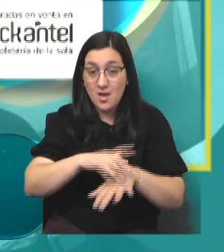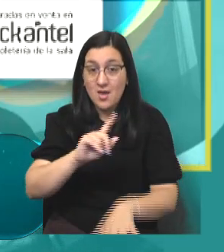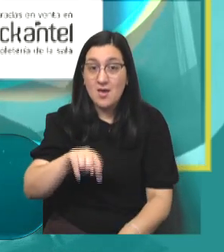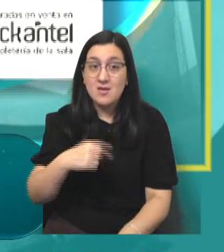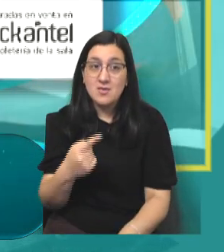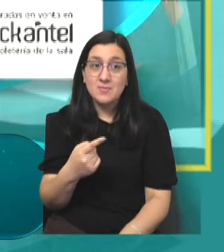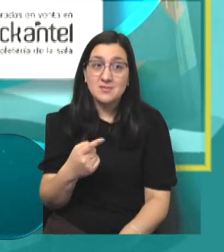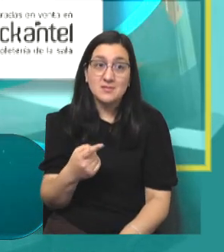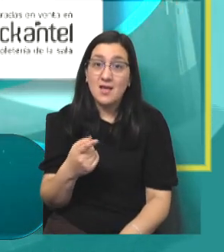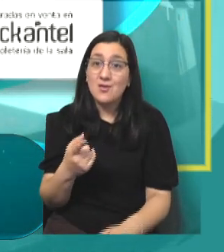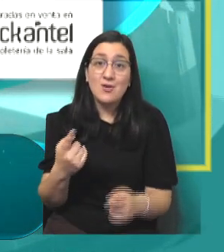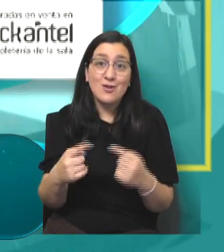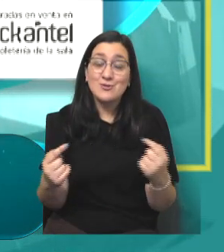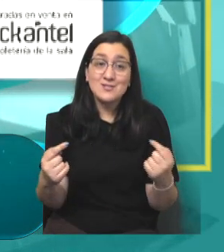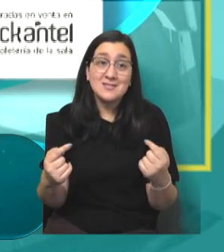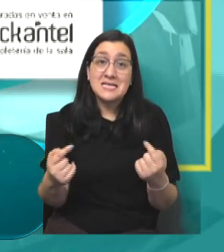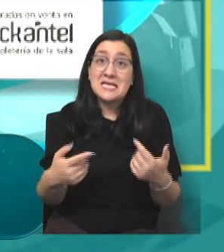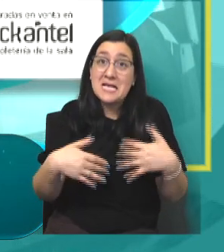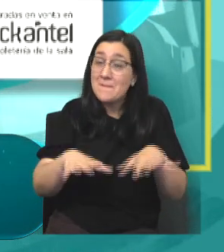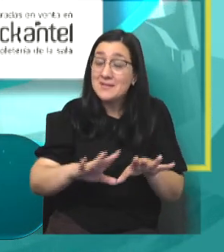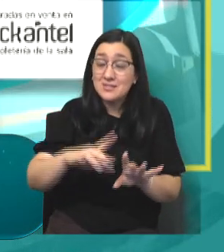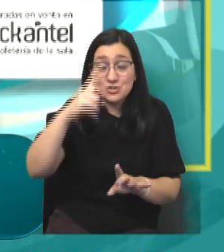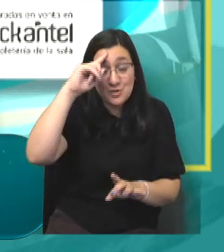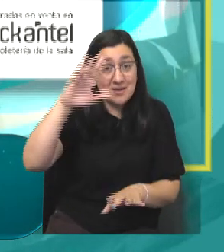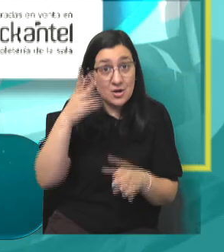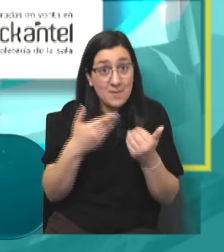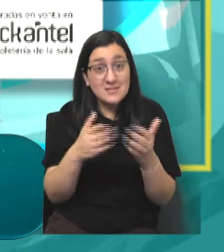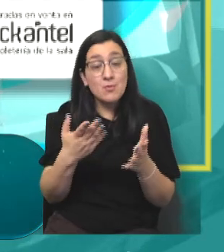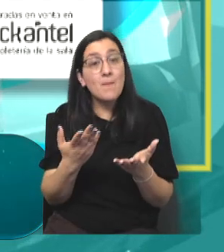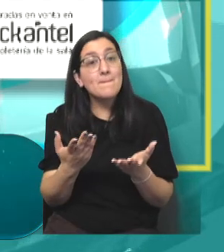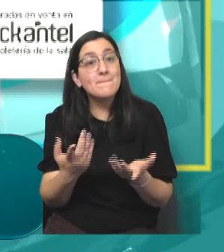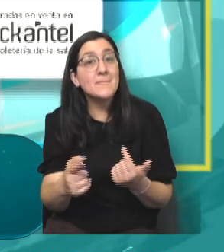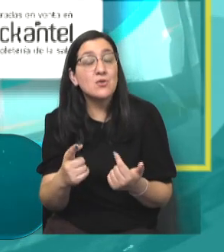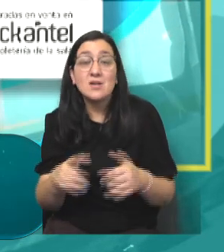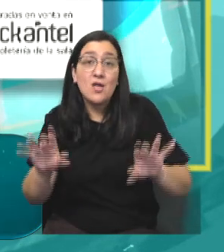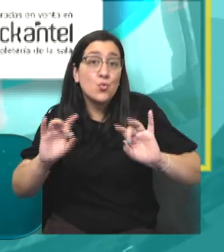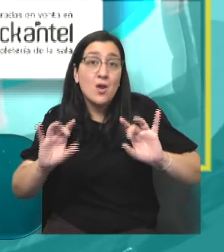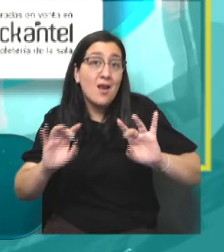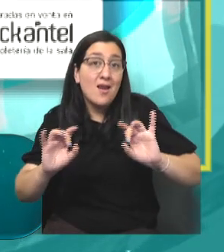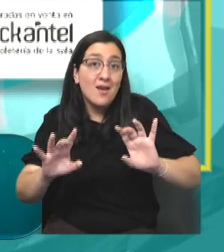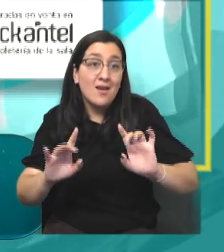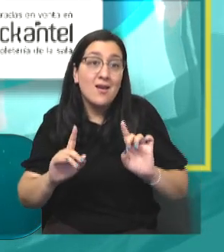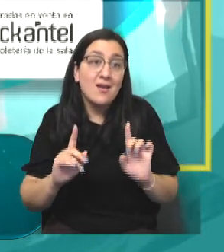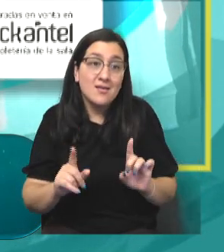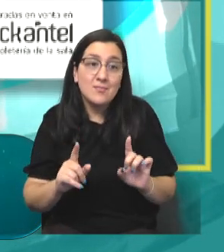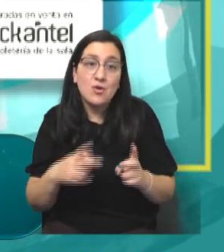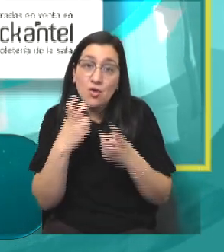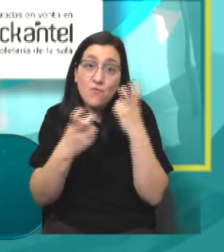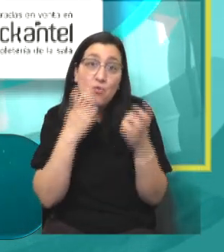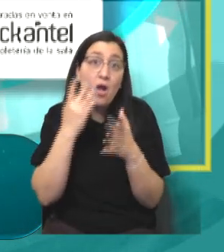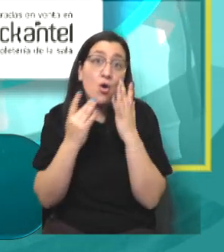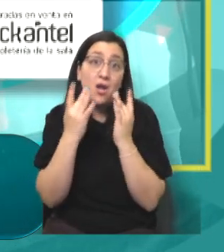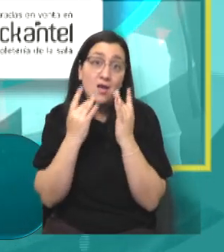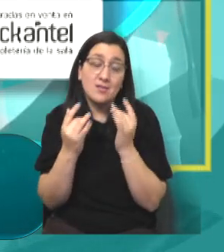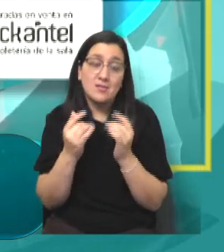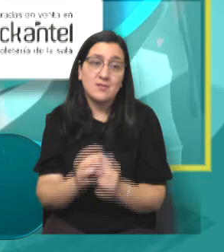va sucediendo una cosa que capaz que no estaba en el plan inicial, pero que se viene dando naturalmente. Y eso también es lo que uno busca con el arte, ¿no?